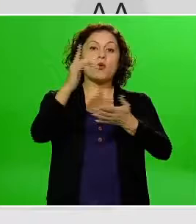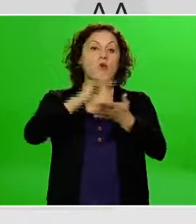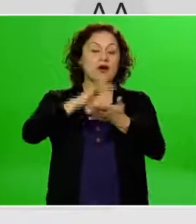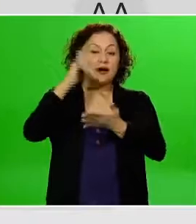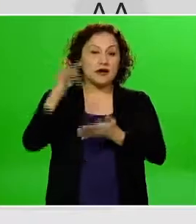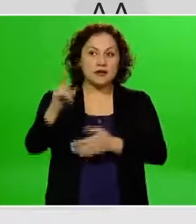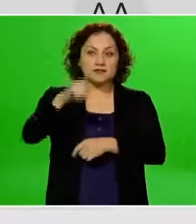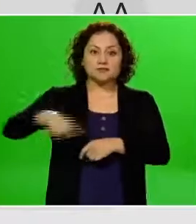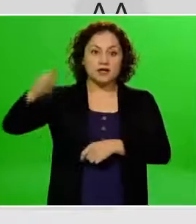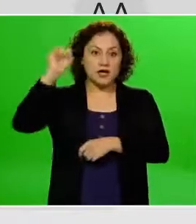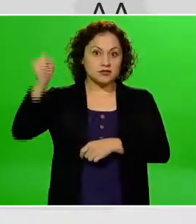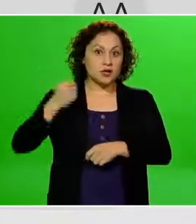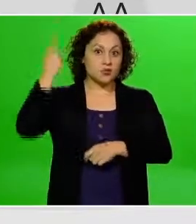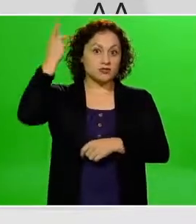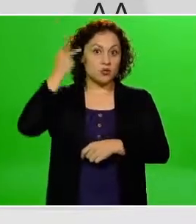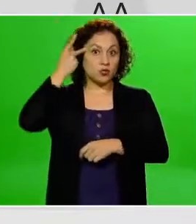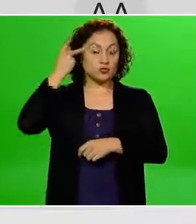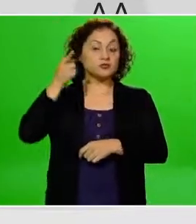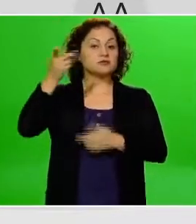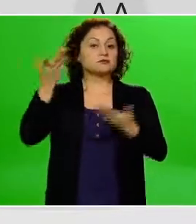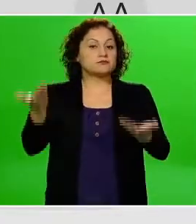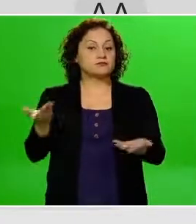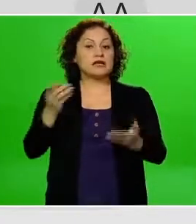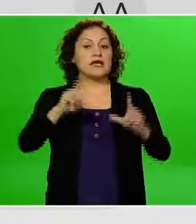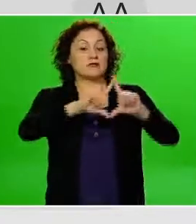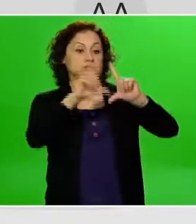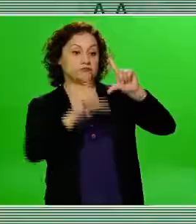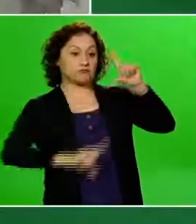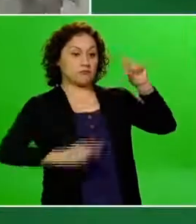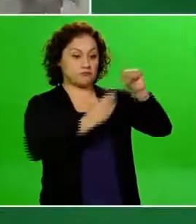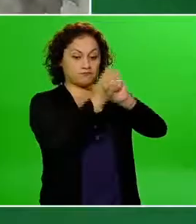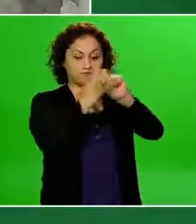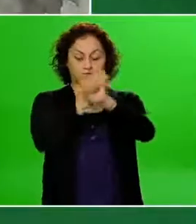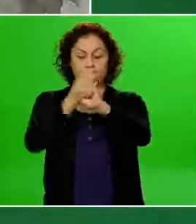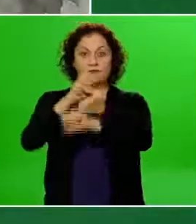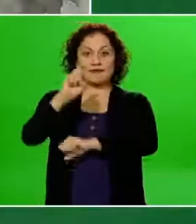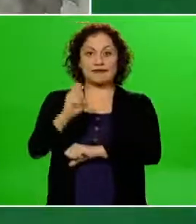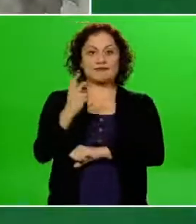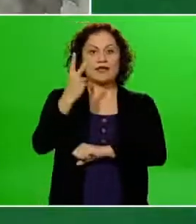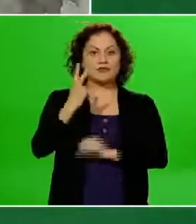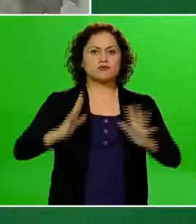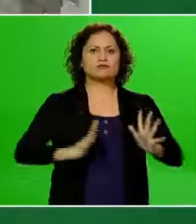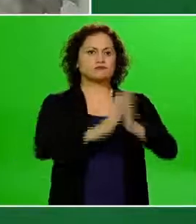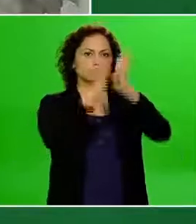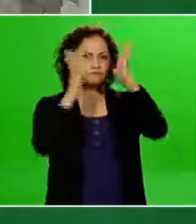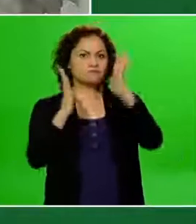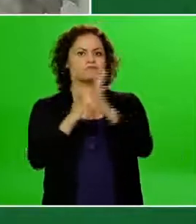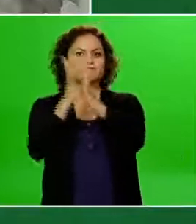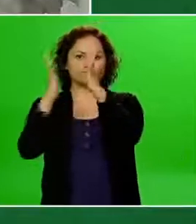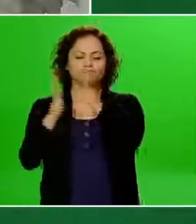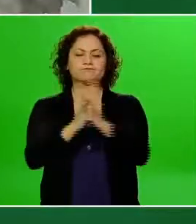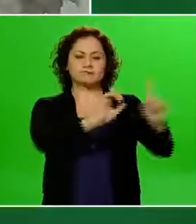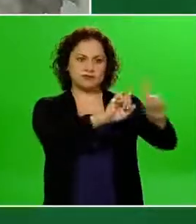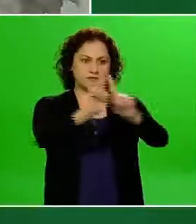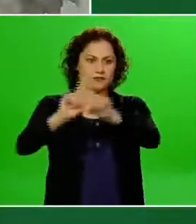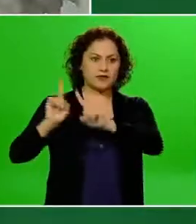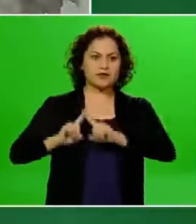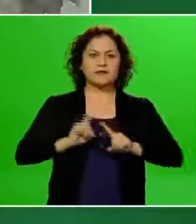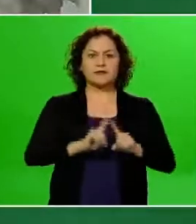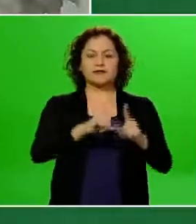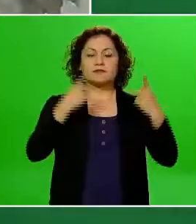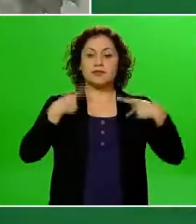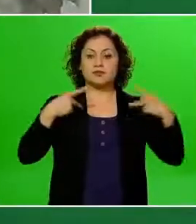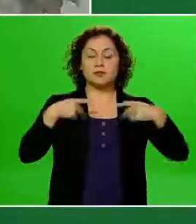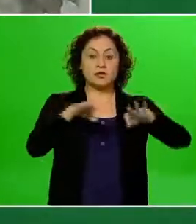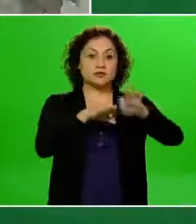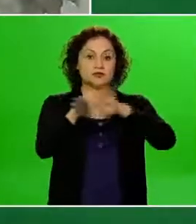Potosí, que al igual que los 31 entidades federativas han estado participando muy activamente por parte de todos los trabajadores que